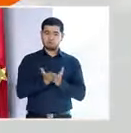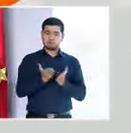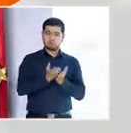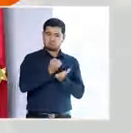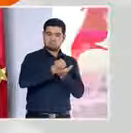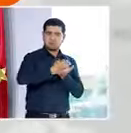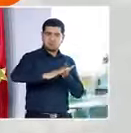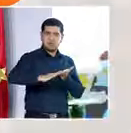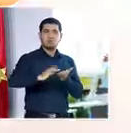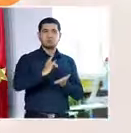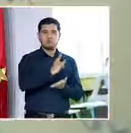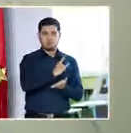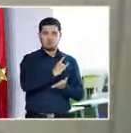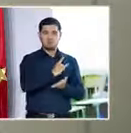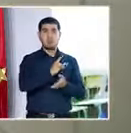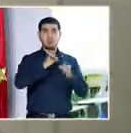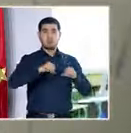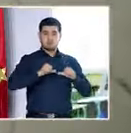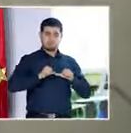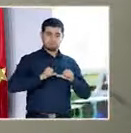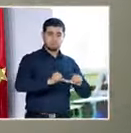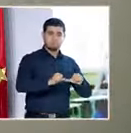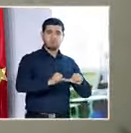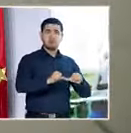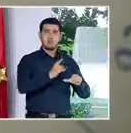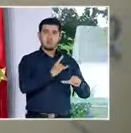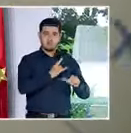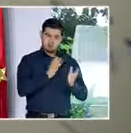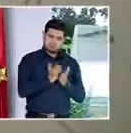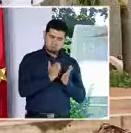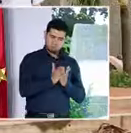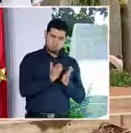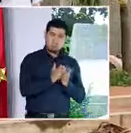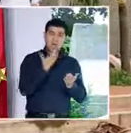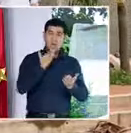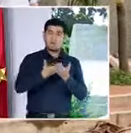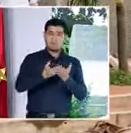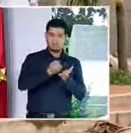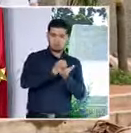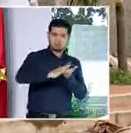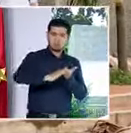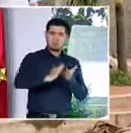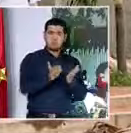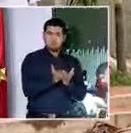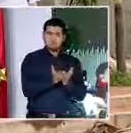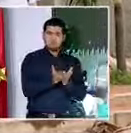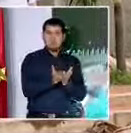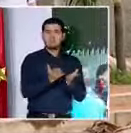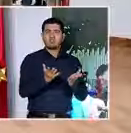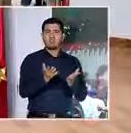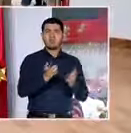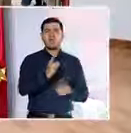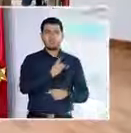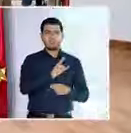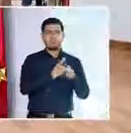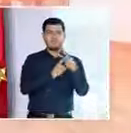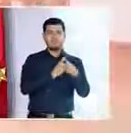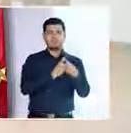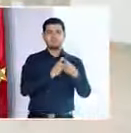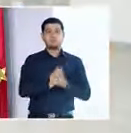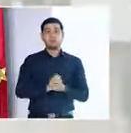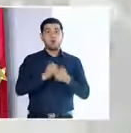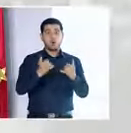pesos y garantizó la permanencia de los estudiantes de estratos 1, 2 y 3 en las universidades oficiales del departamento.